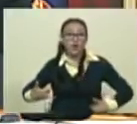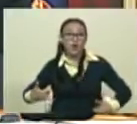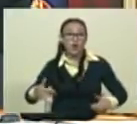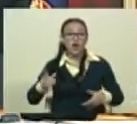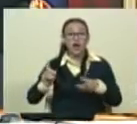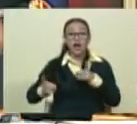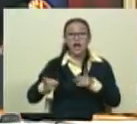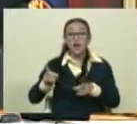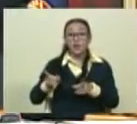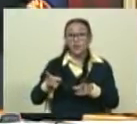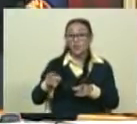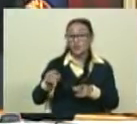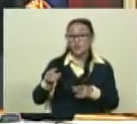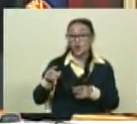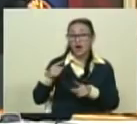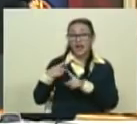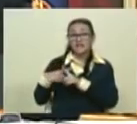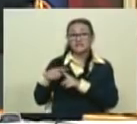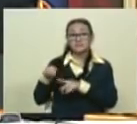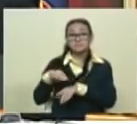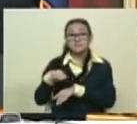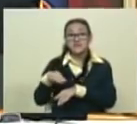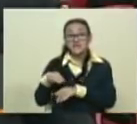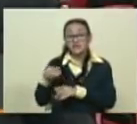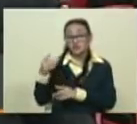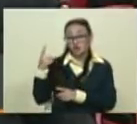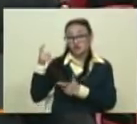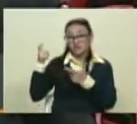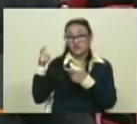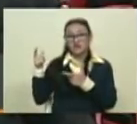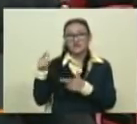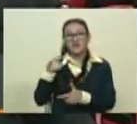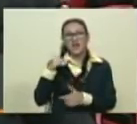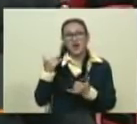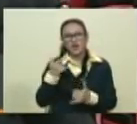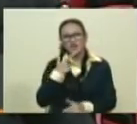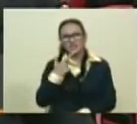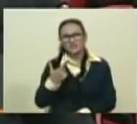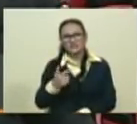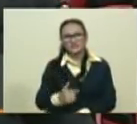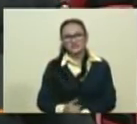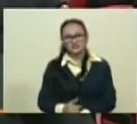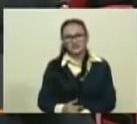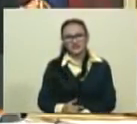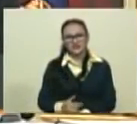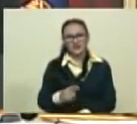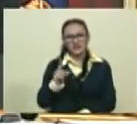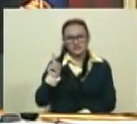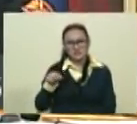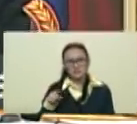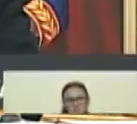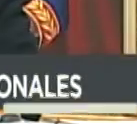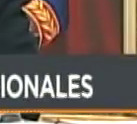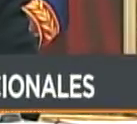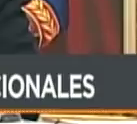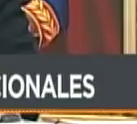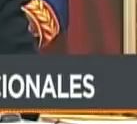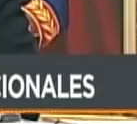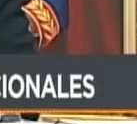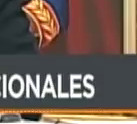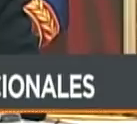Algunos exministros de la era Chávez. ¿Qué dirán ahora? También ellos se suman a la oligarquía colombiana,